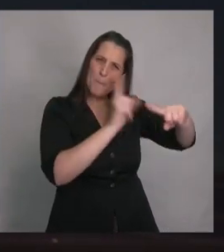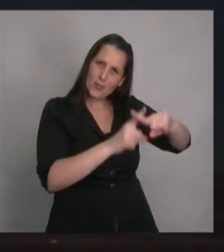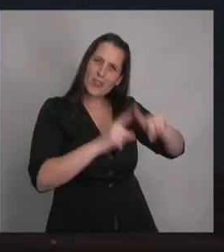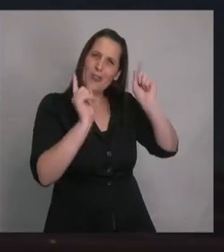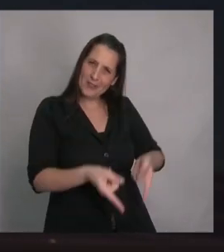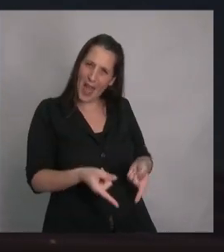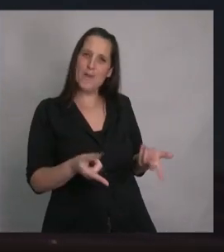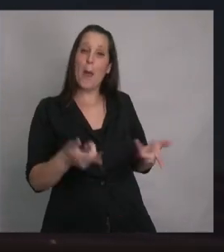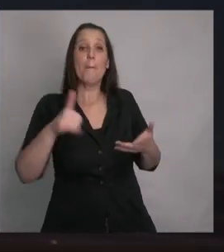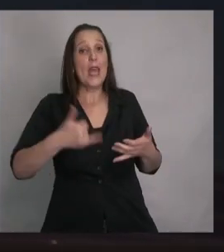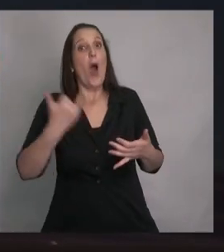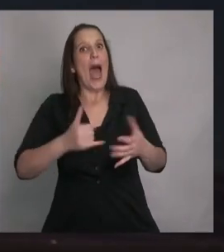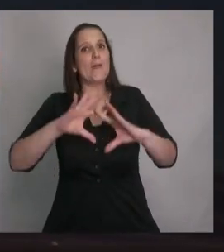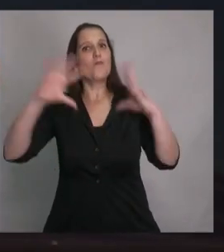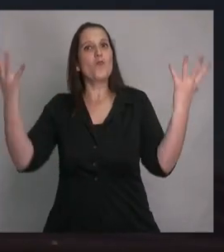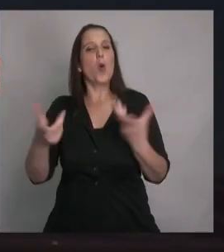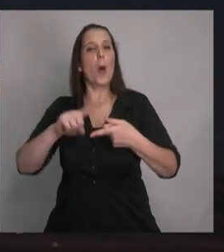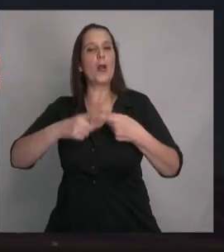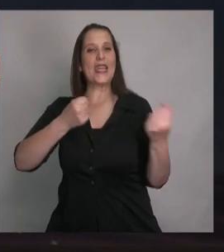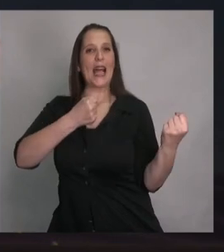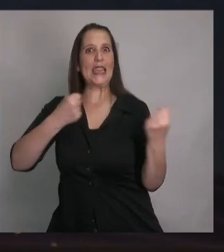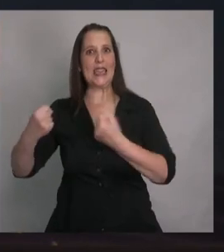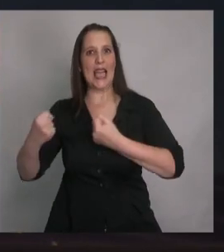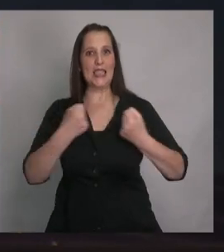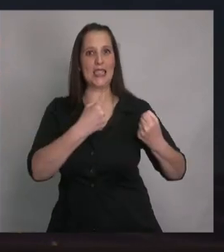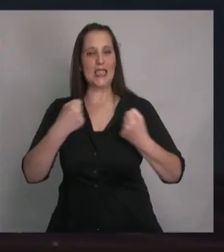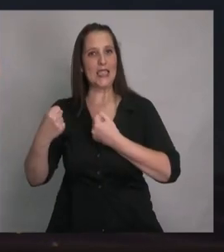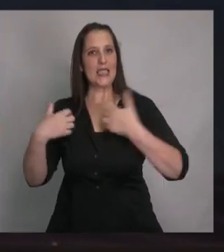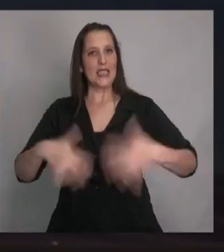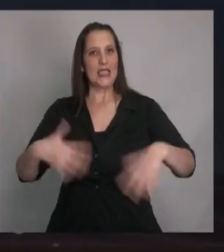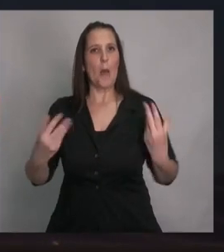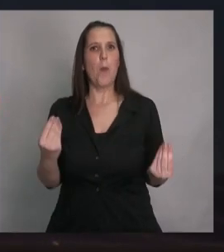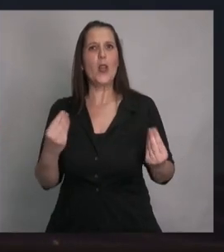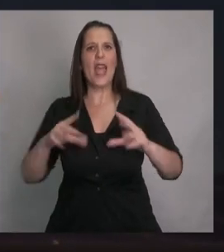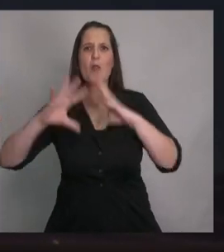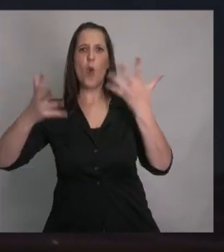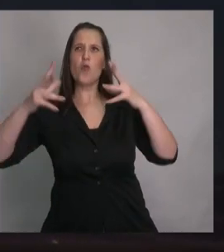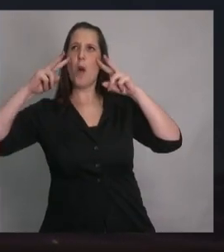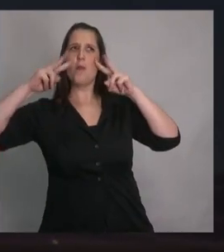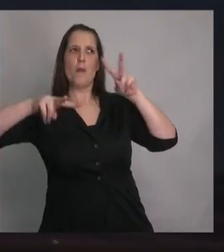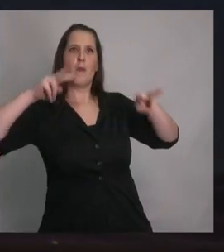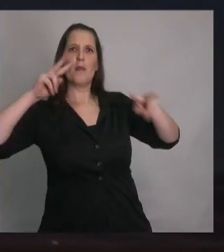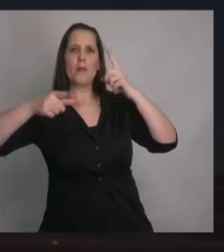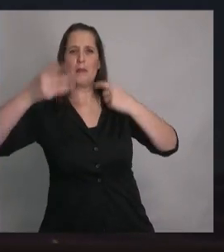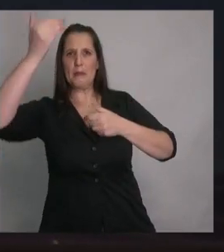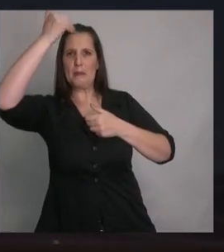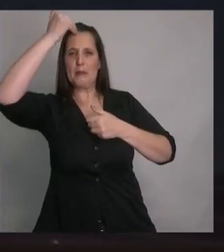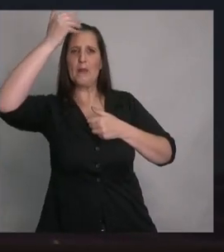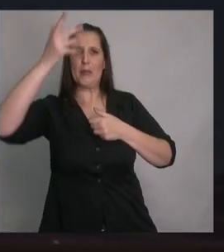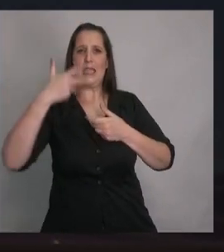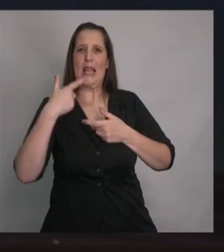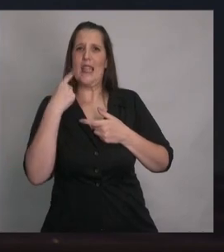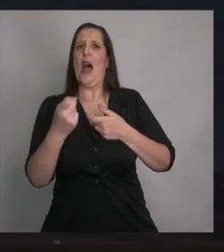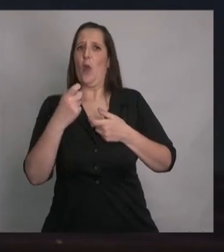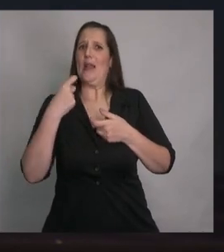tensión política de la humanidad porque la humanidad percibe el fin de los tiempos o la